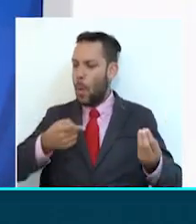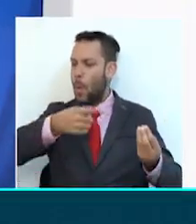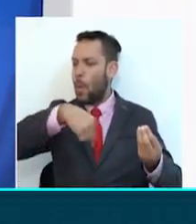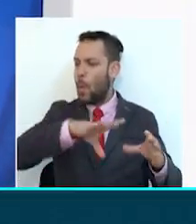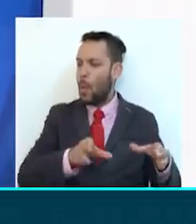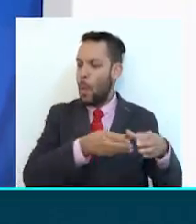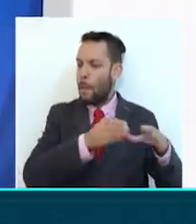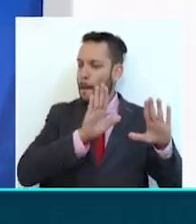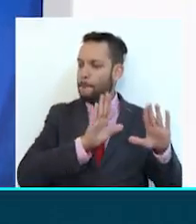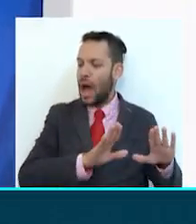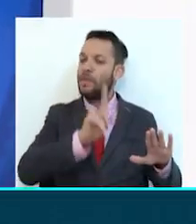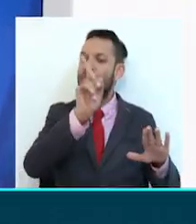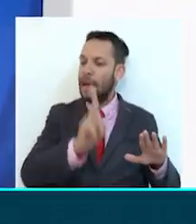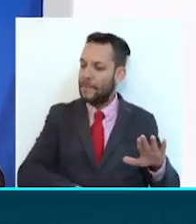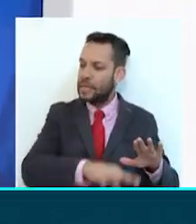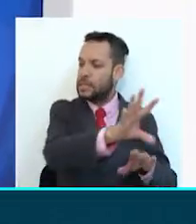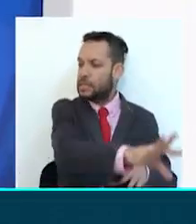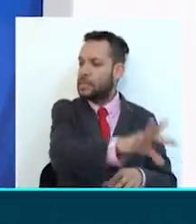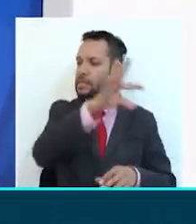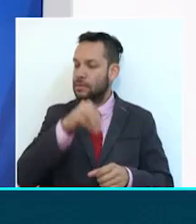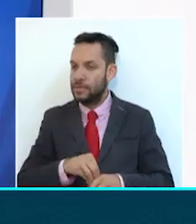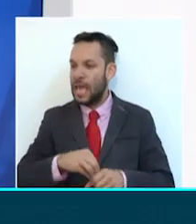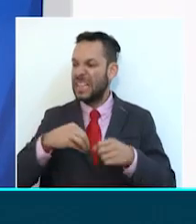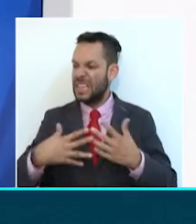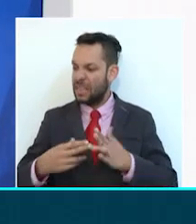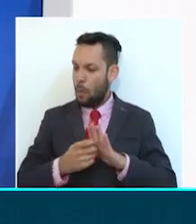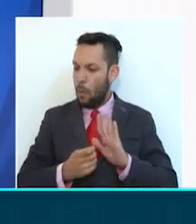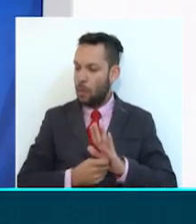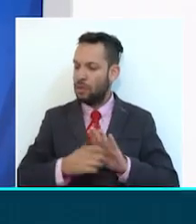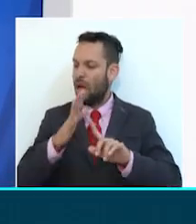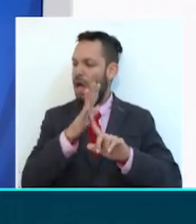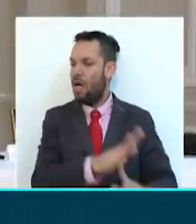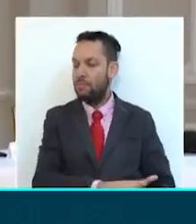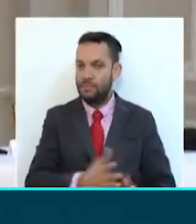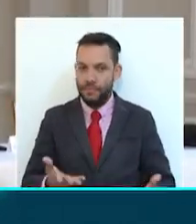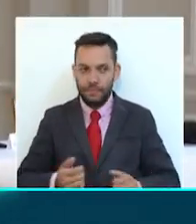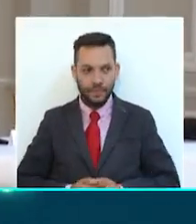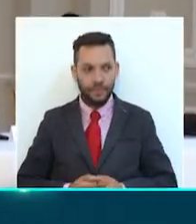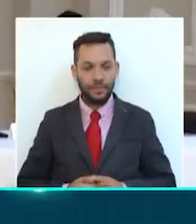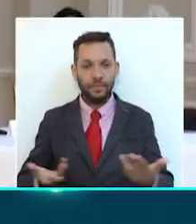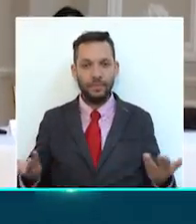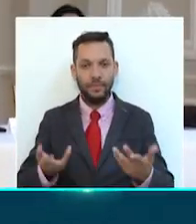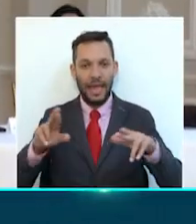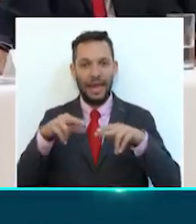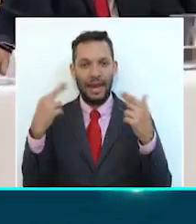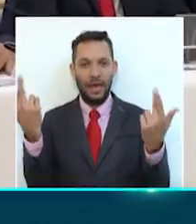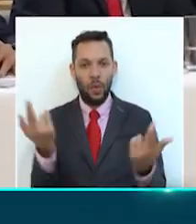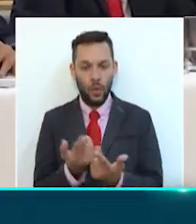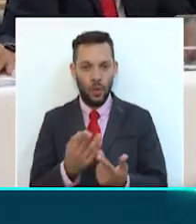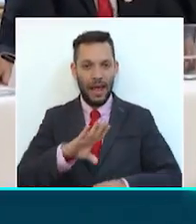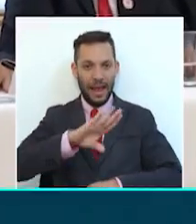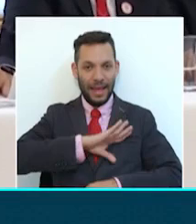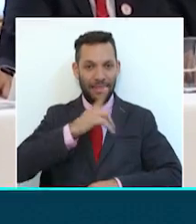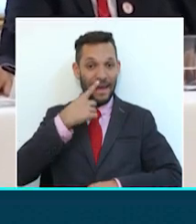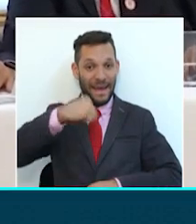convocan el paro nacional y desconoce los 10 puntos que proponen. Tras el encuentro con alcaldes electos de todo el país,